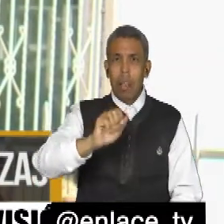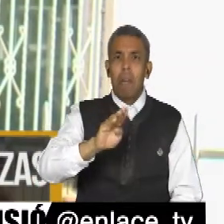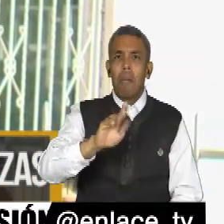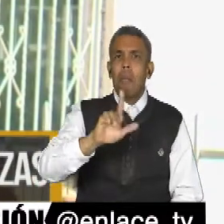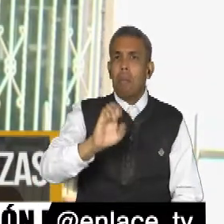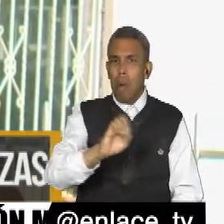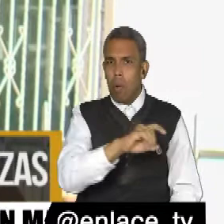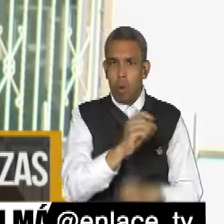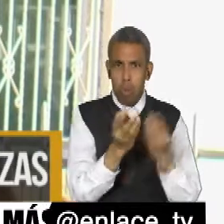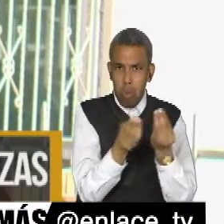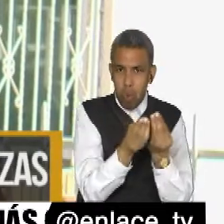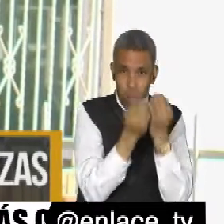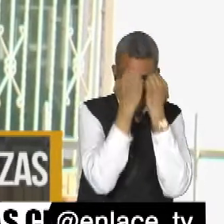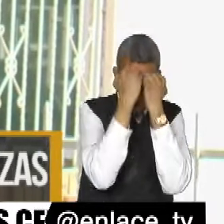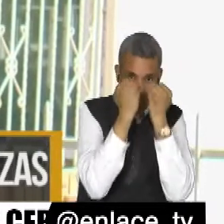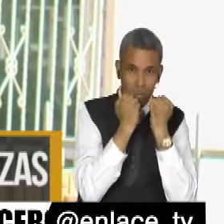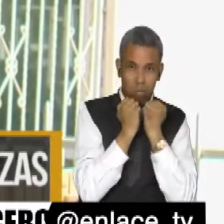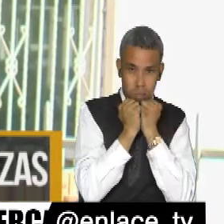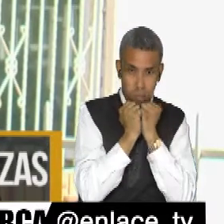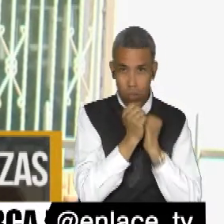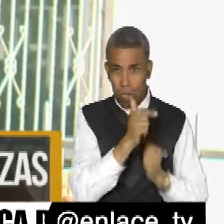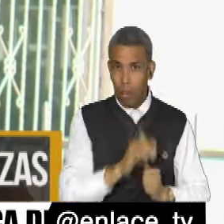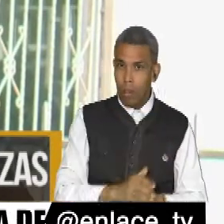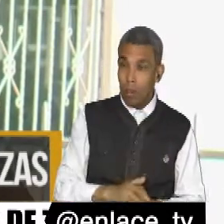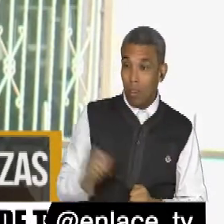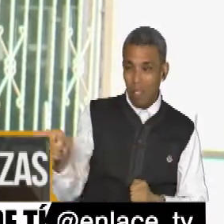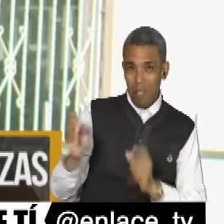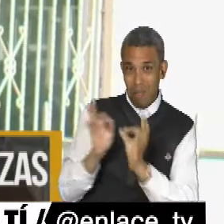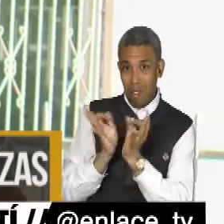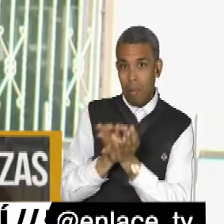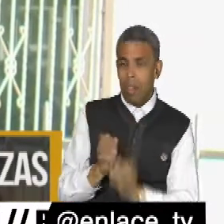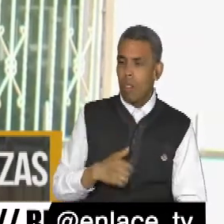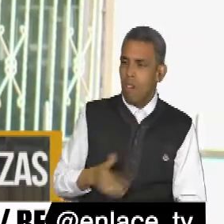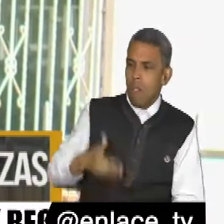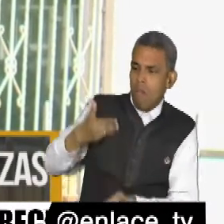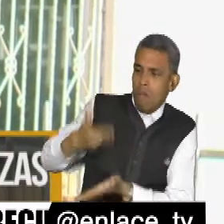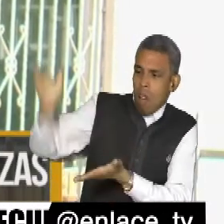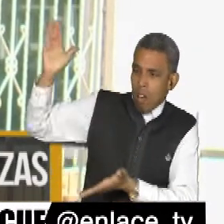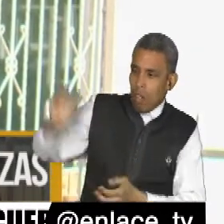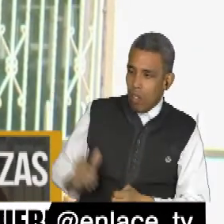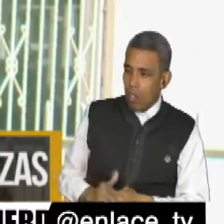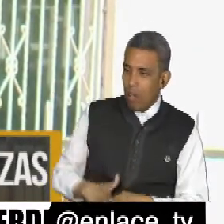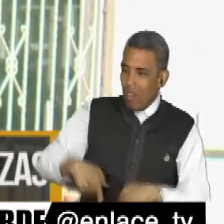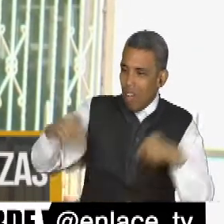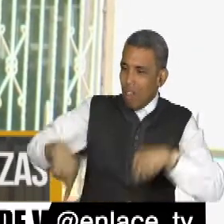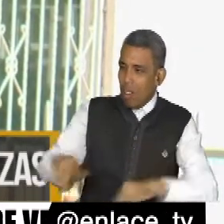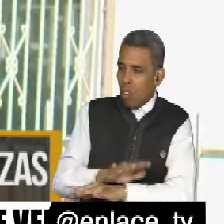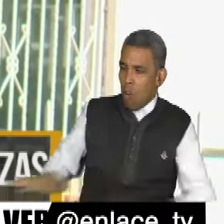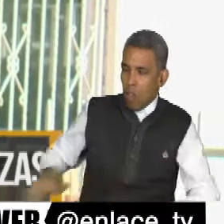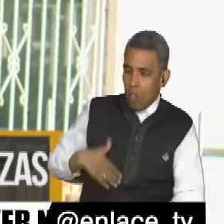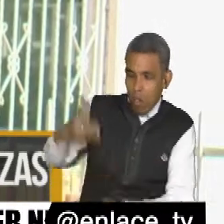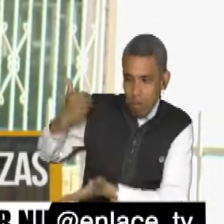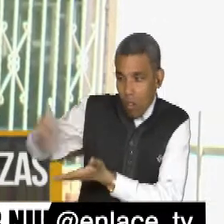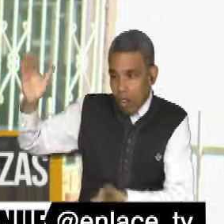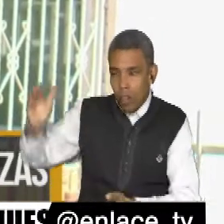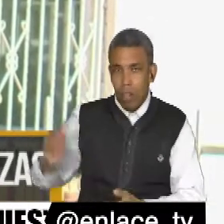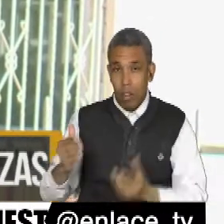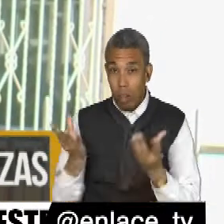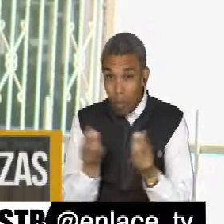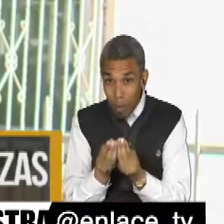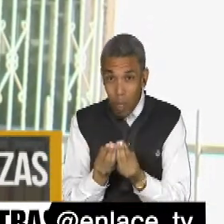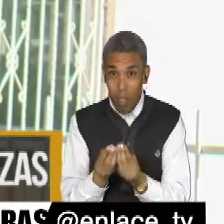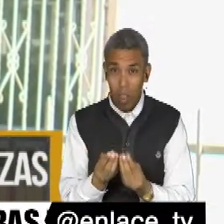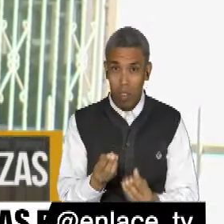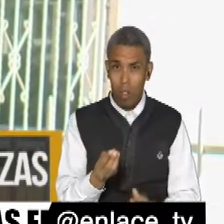esa región de El Magdalena Medio. El afectado asegura que nunca había pasado por una situación de estas. Él, su esposa y sus